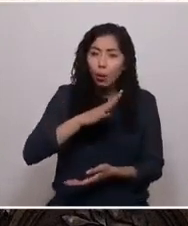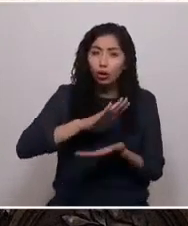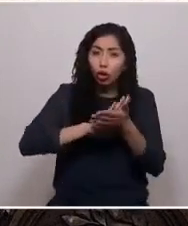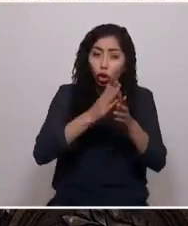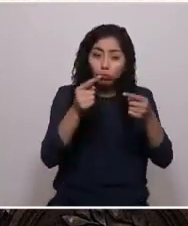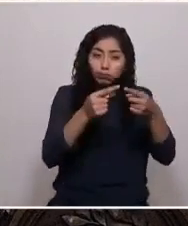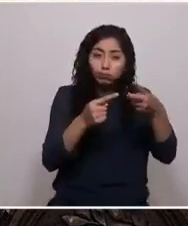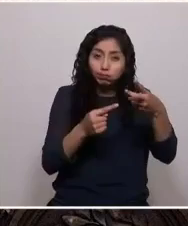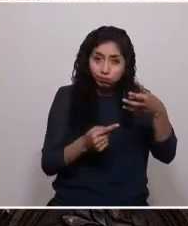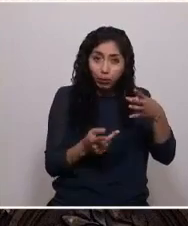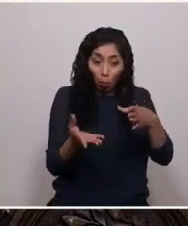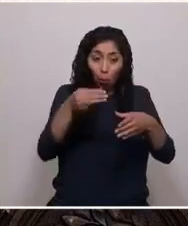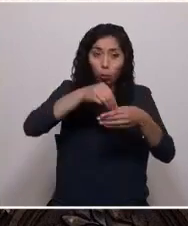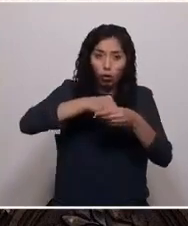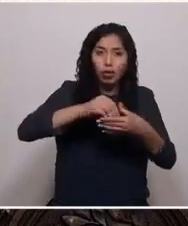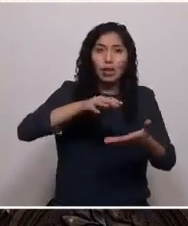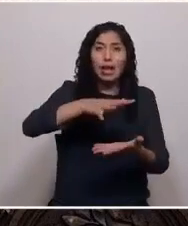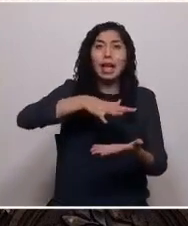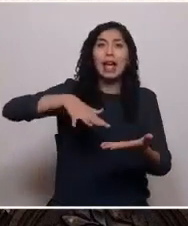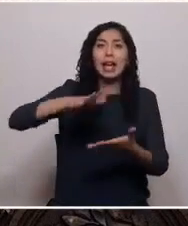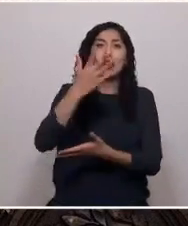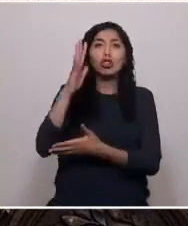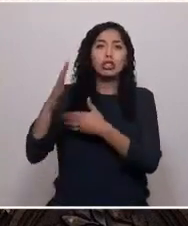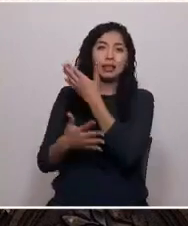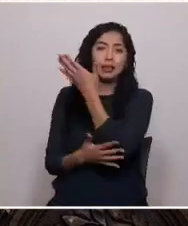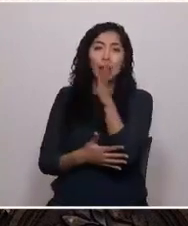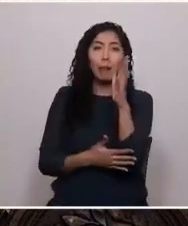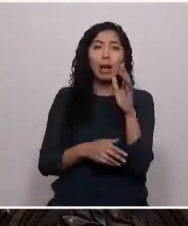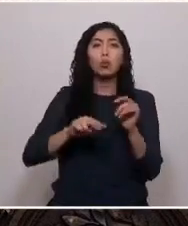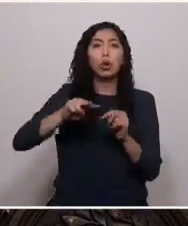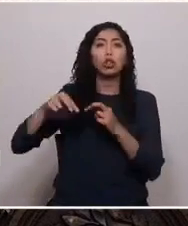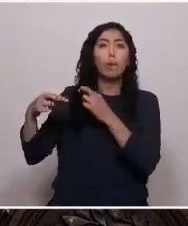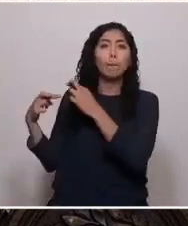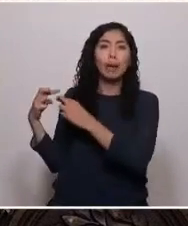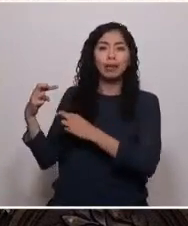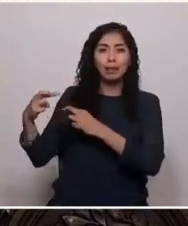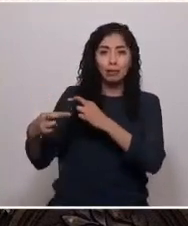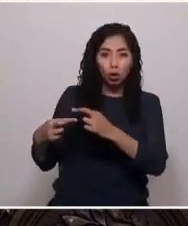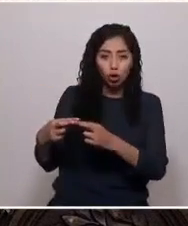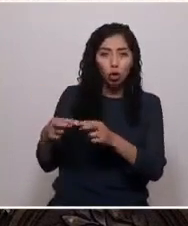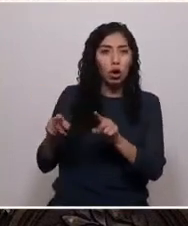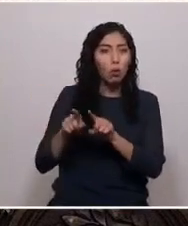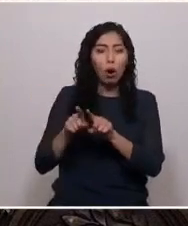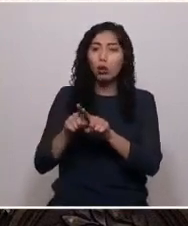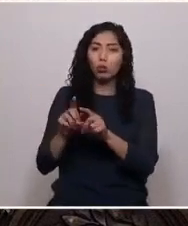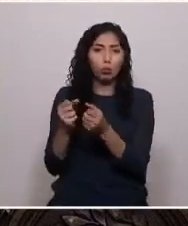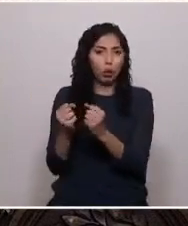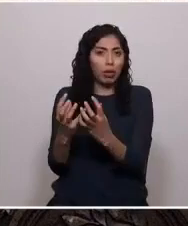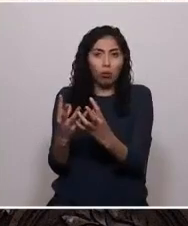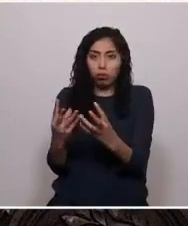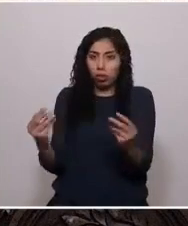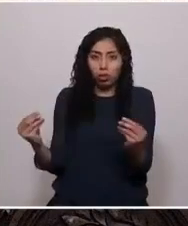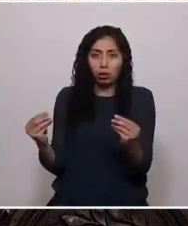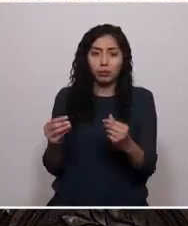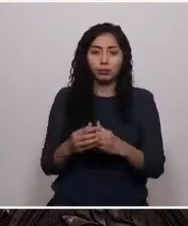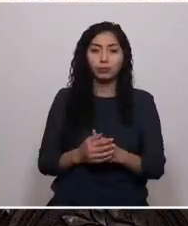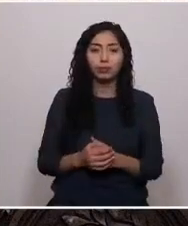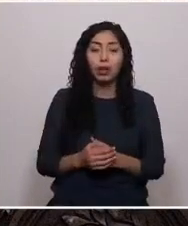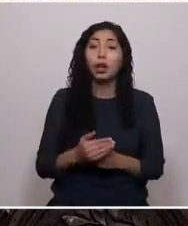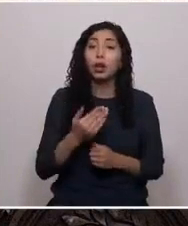de los ecosistemas y nuestro patrimonio como un todo indivisible. Chalpa, que se